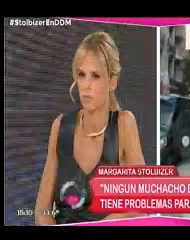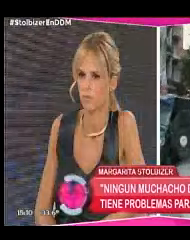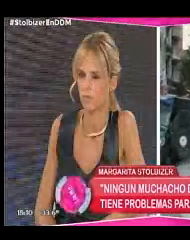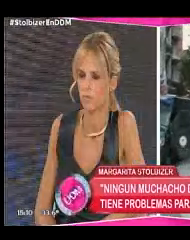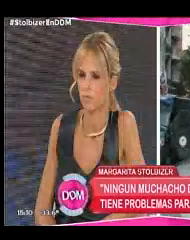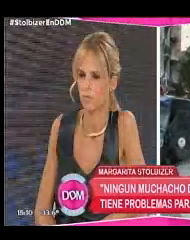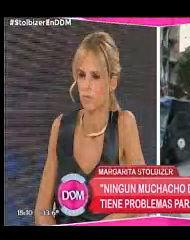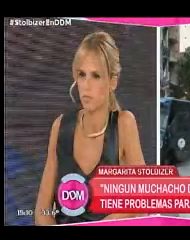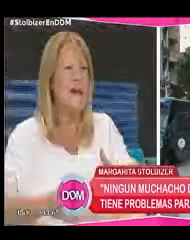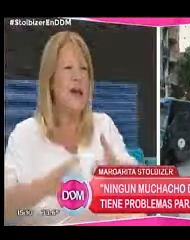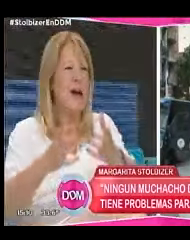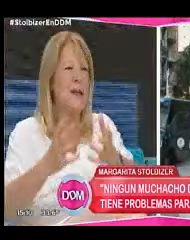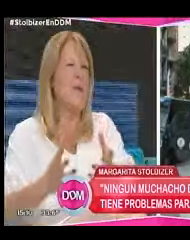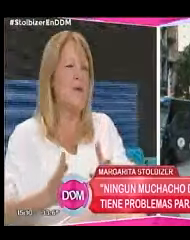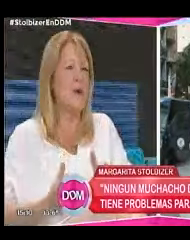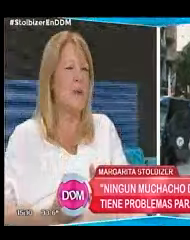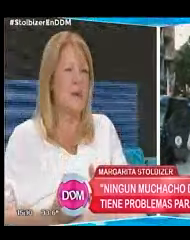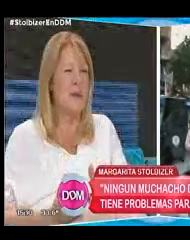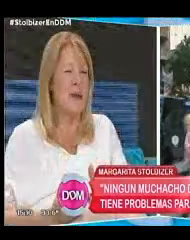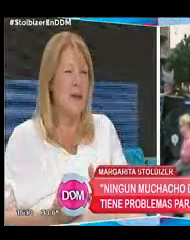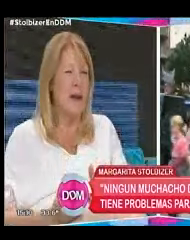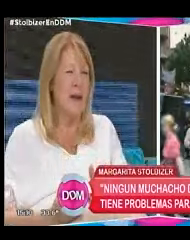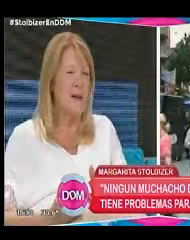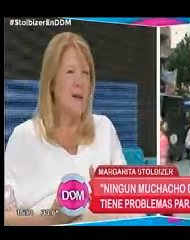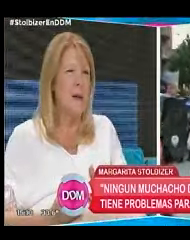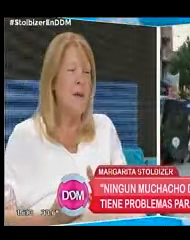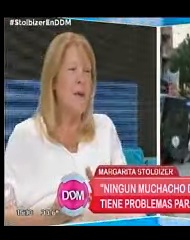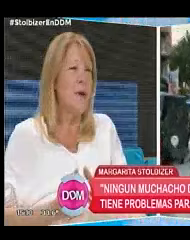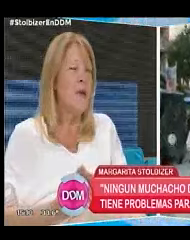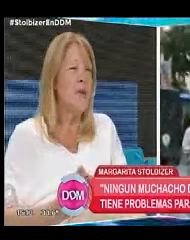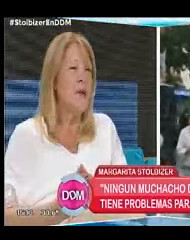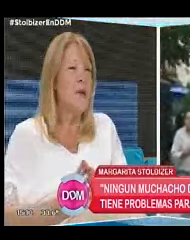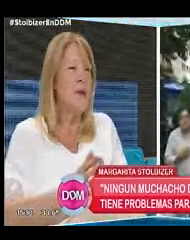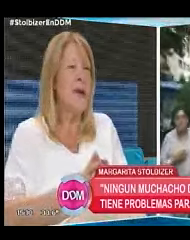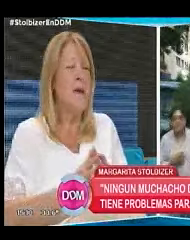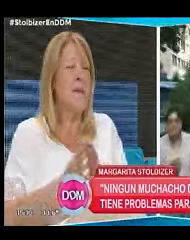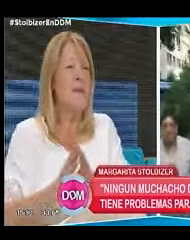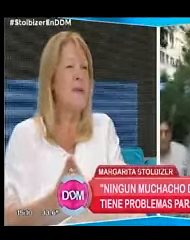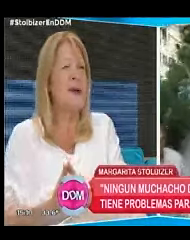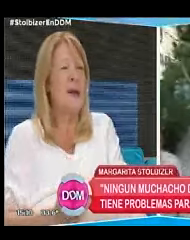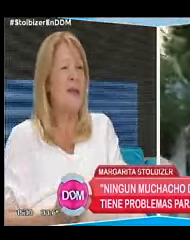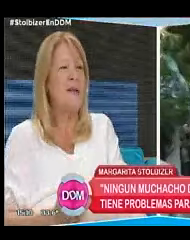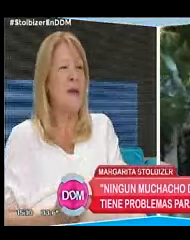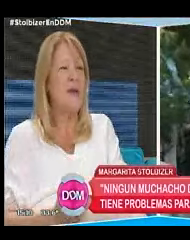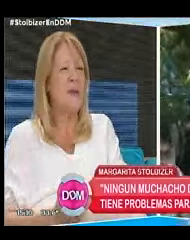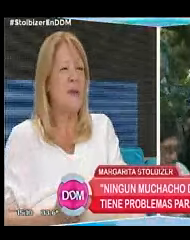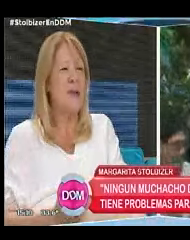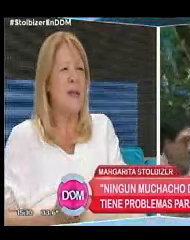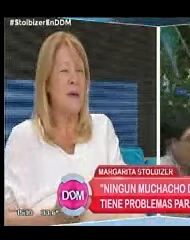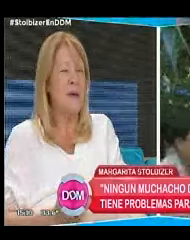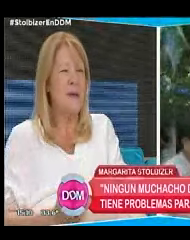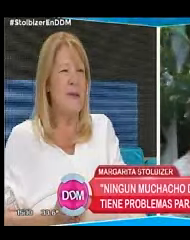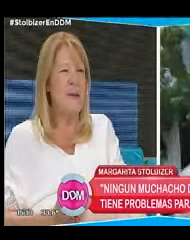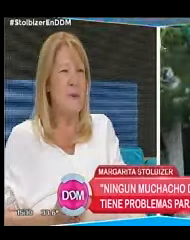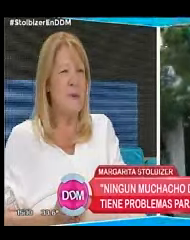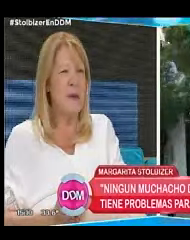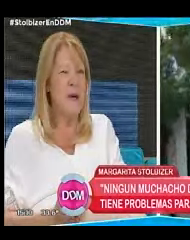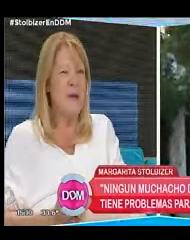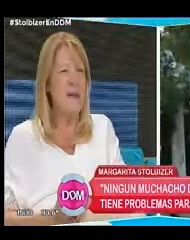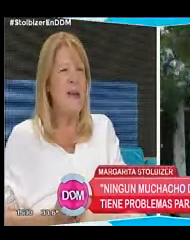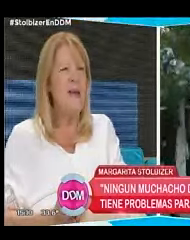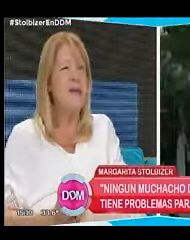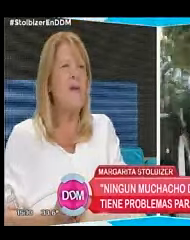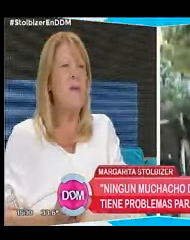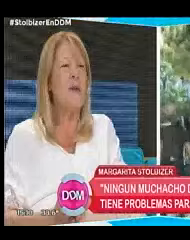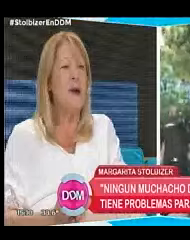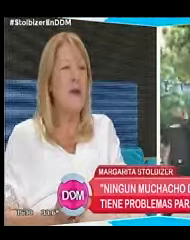lleva a determinadas personas a llevar una protesta adelante. Porque lo cierto es que la propuesta que le hacen a los docentes en la provincia de Buenos